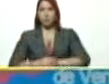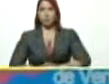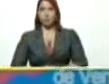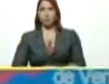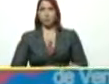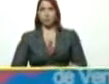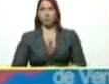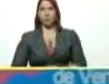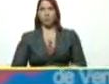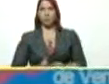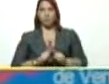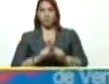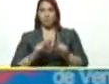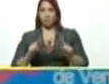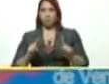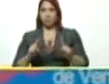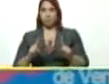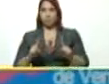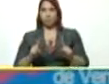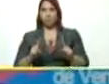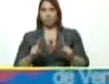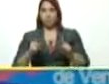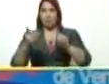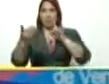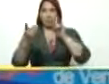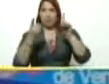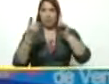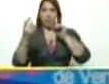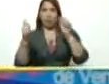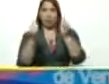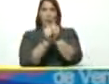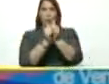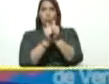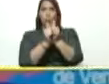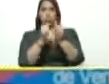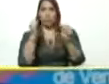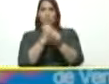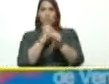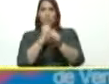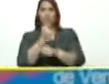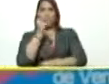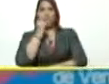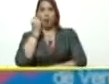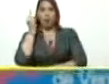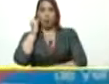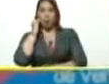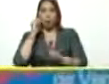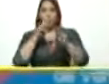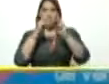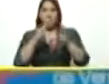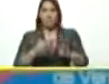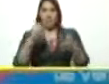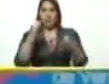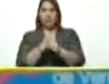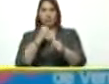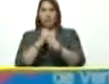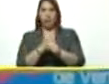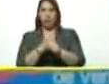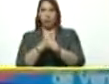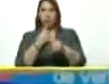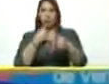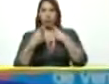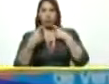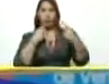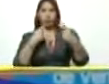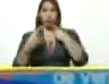para, en diálogo con la clase obrera, con las mesas de trabajo, en diálogo con todo